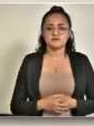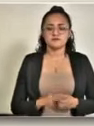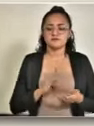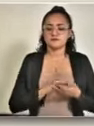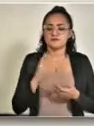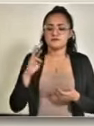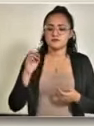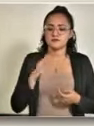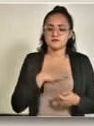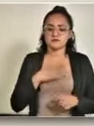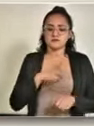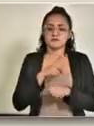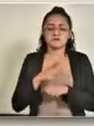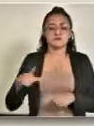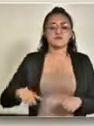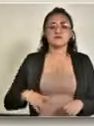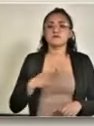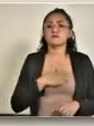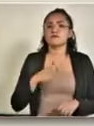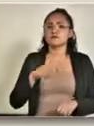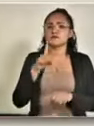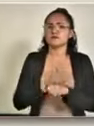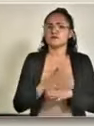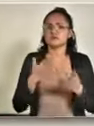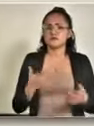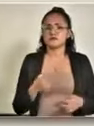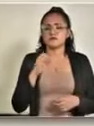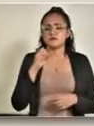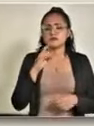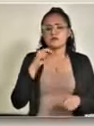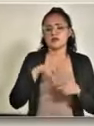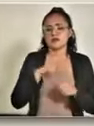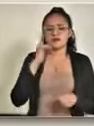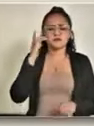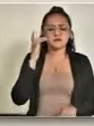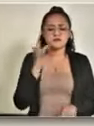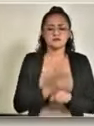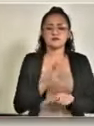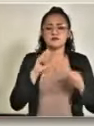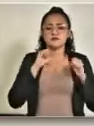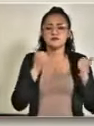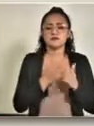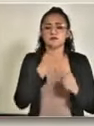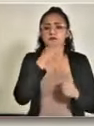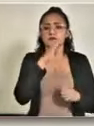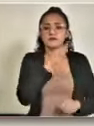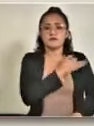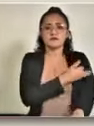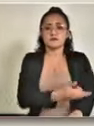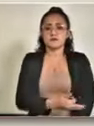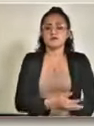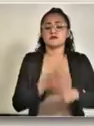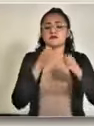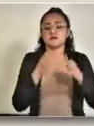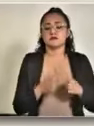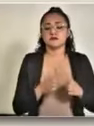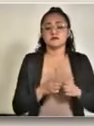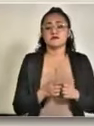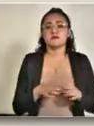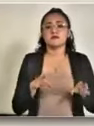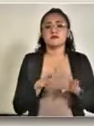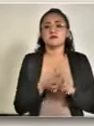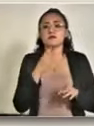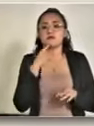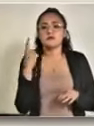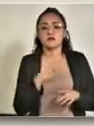Gracias, Vero. Buenos días. Gobernador, buenos días. En San Martín Texmelucan, la Asociación de Padres de Familia está denunciando